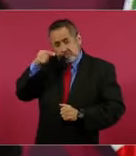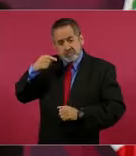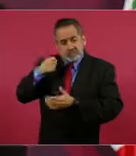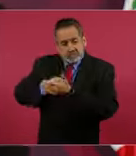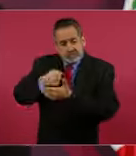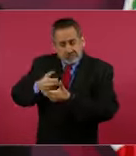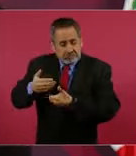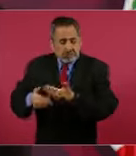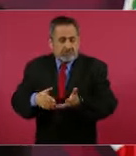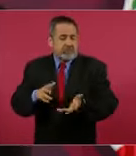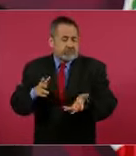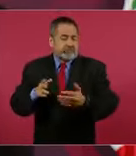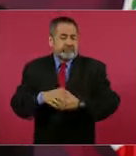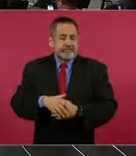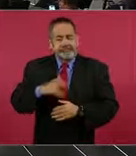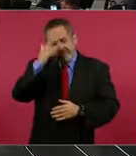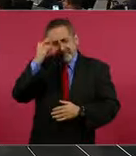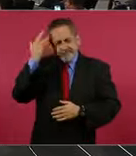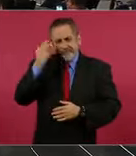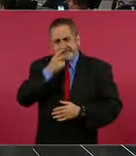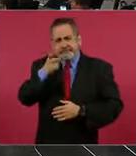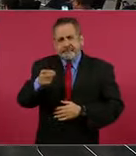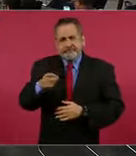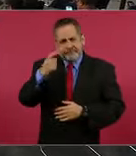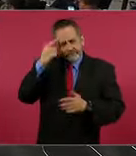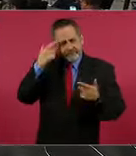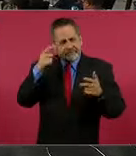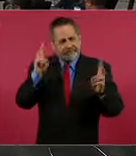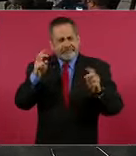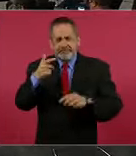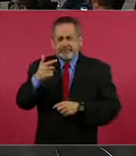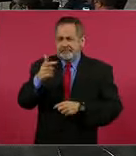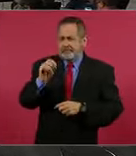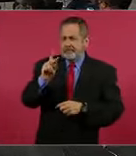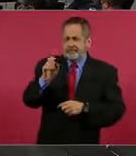hablaba yo de el golpe.